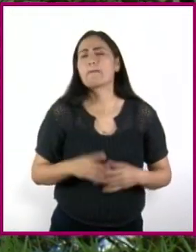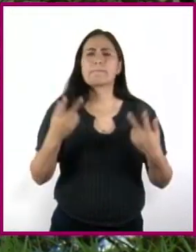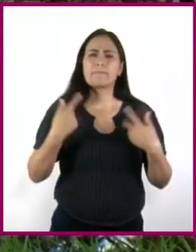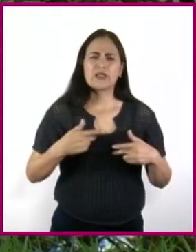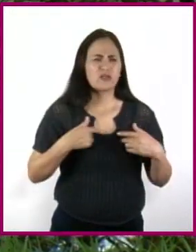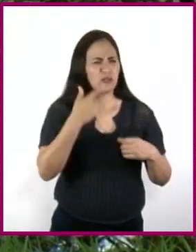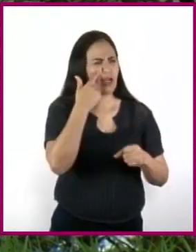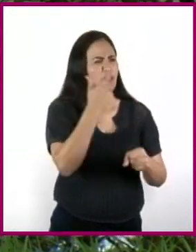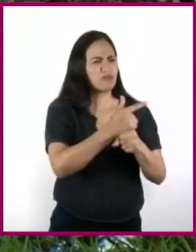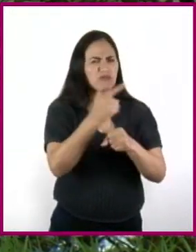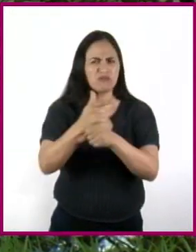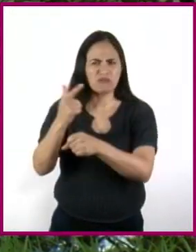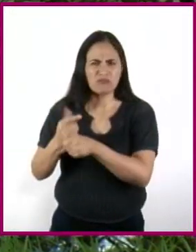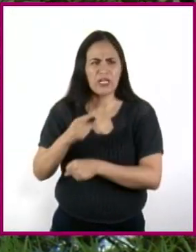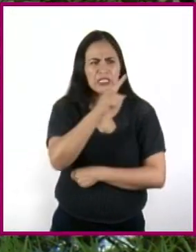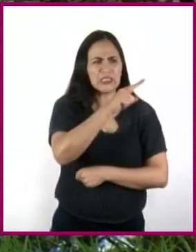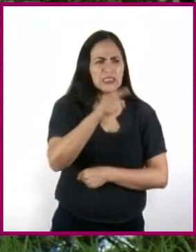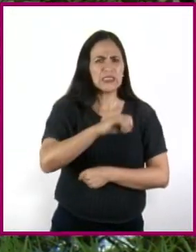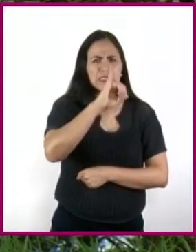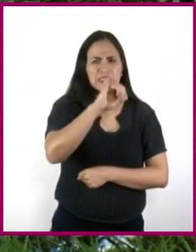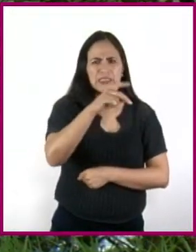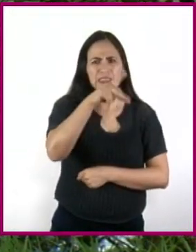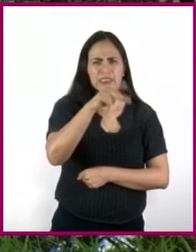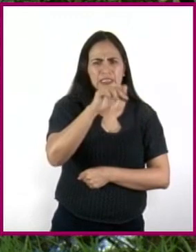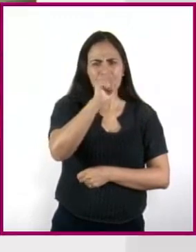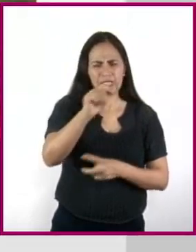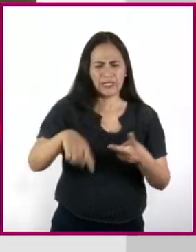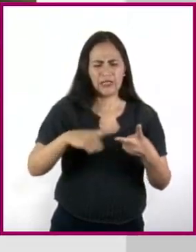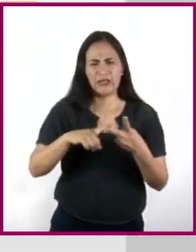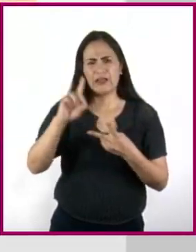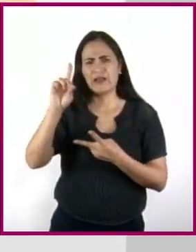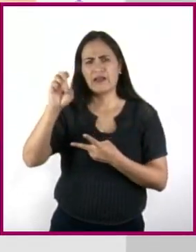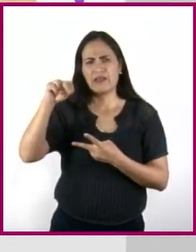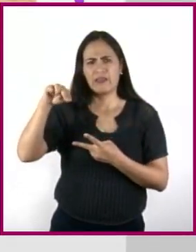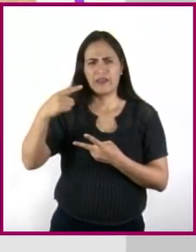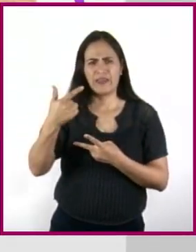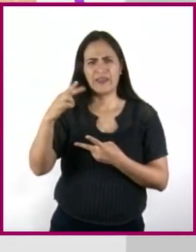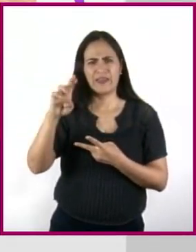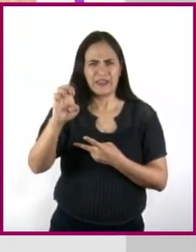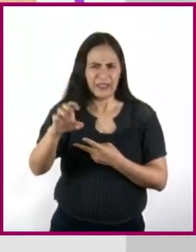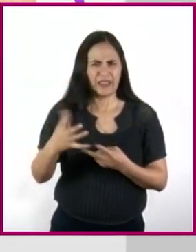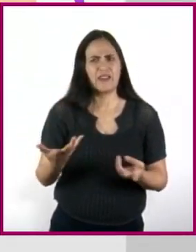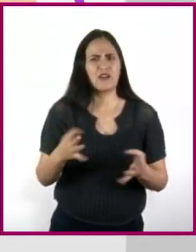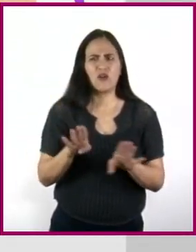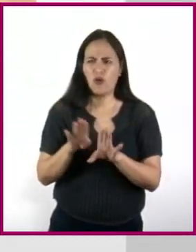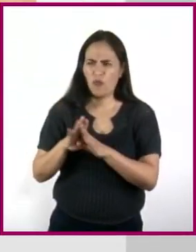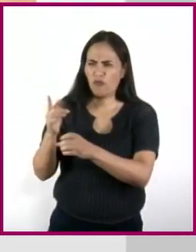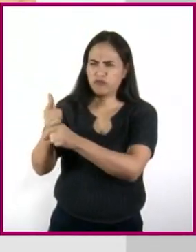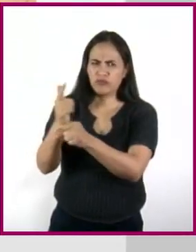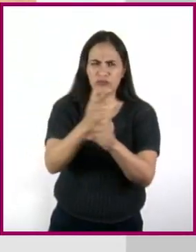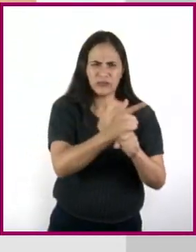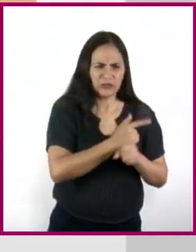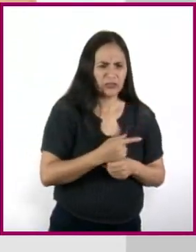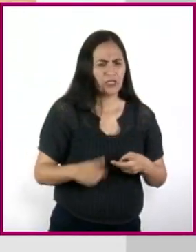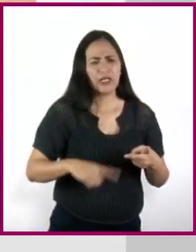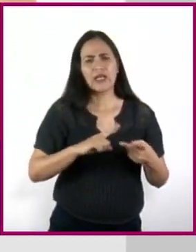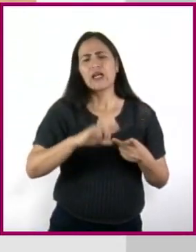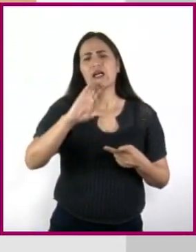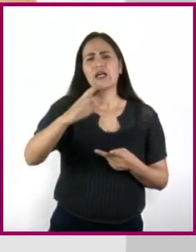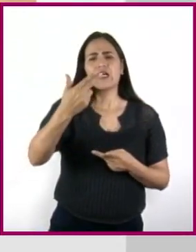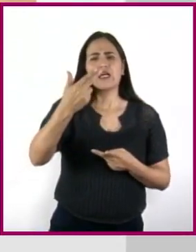con claridad entre Zika, dengue o chikungunya? Chikungunya sí es un poquito más fácil de distinguir.